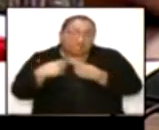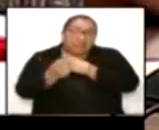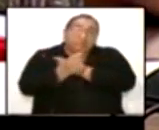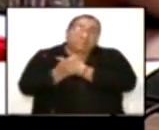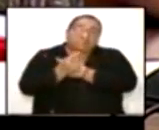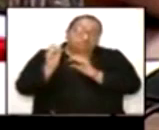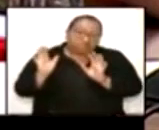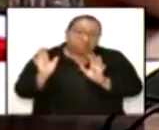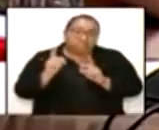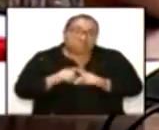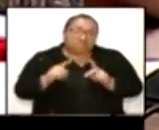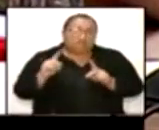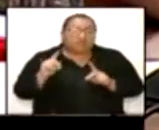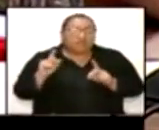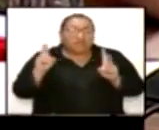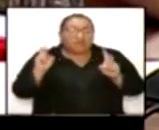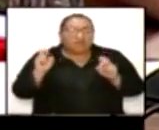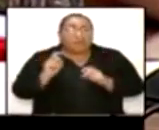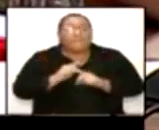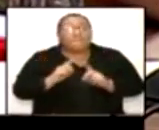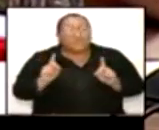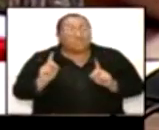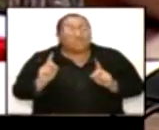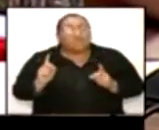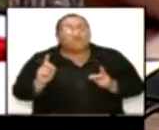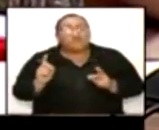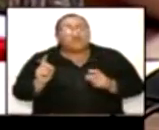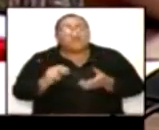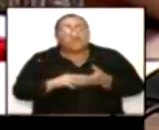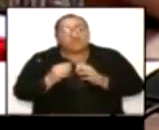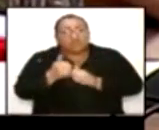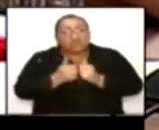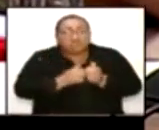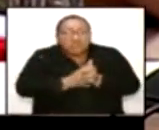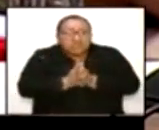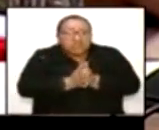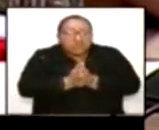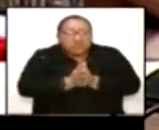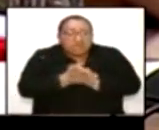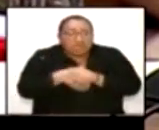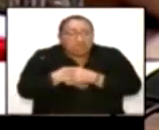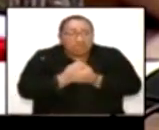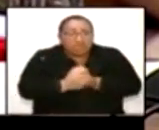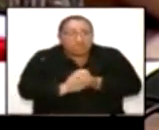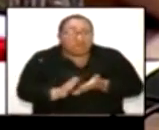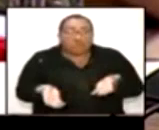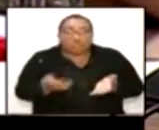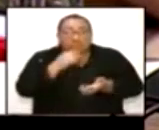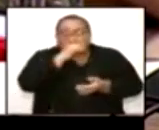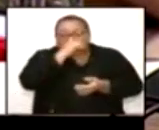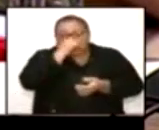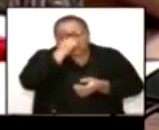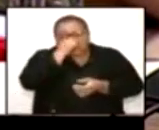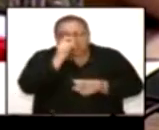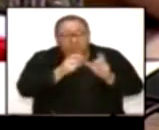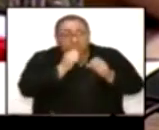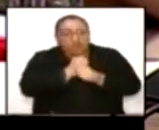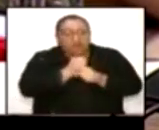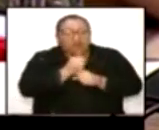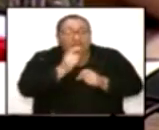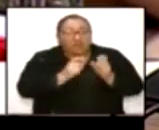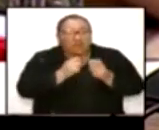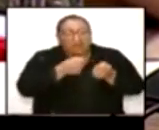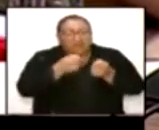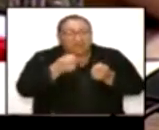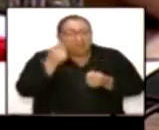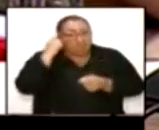ilustrar sobre casos tan delicados, no tengan detrás el interés de poner sobre la cabeza de los funcionarios algún